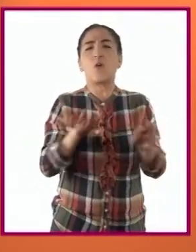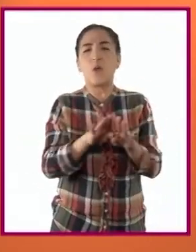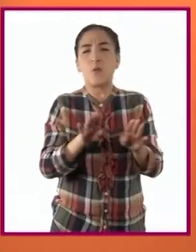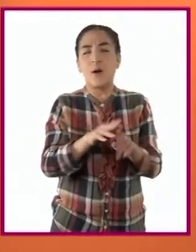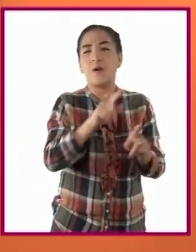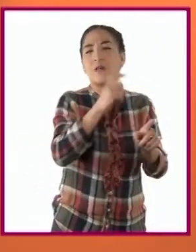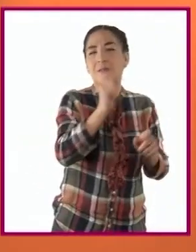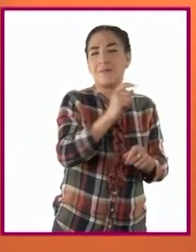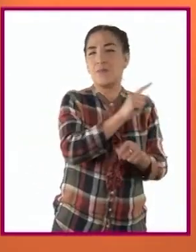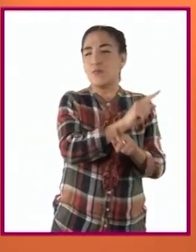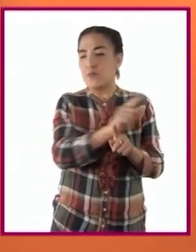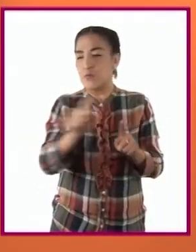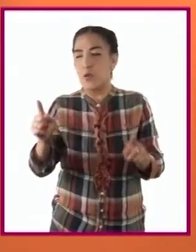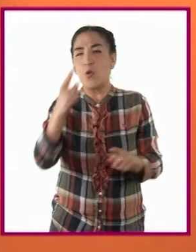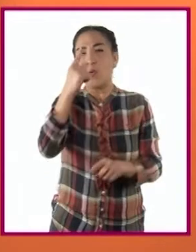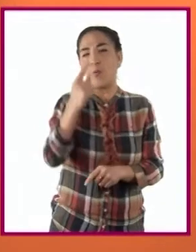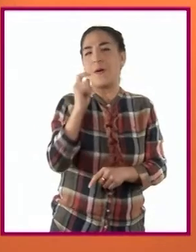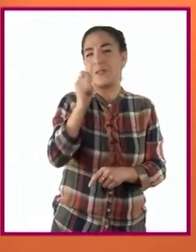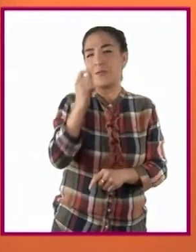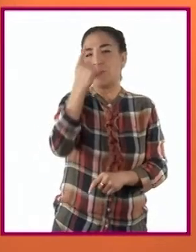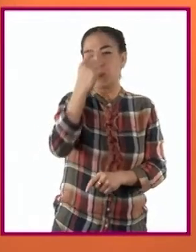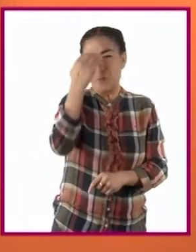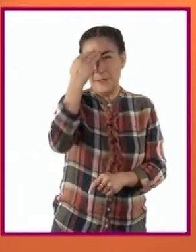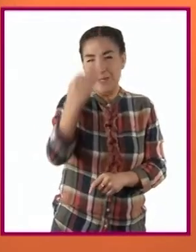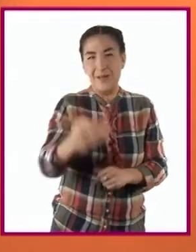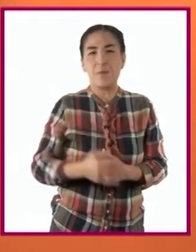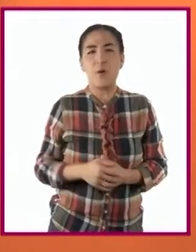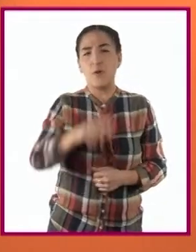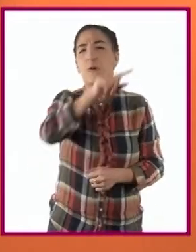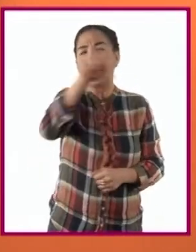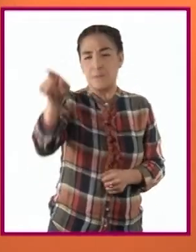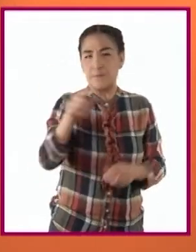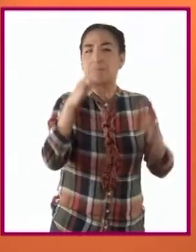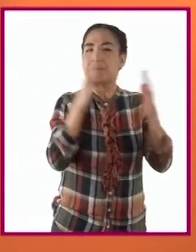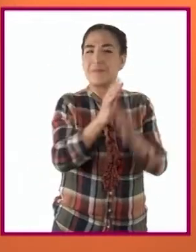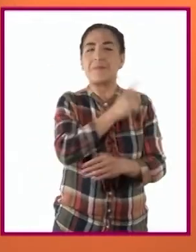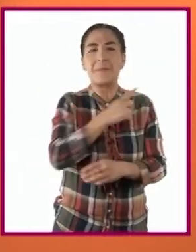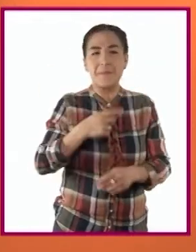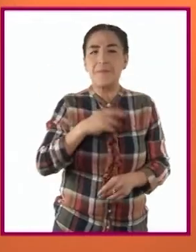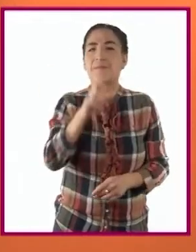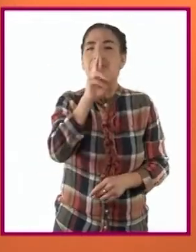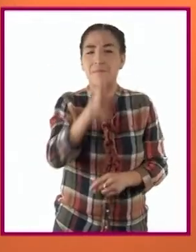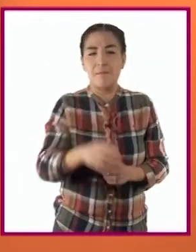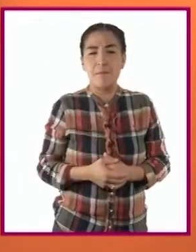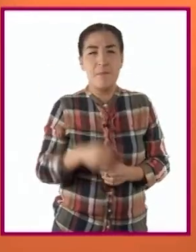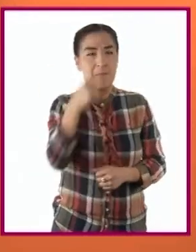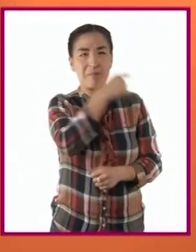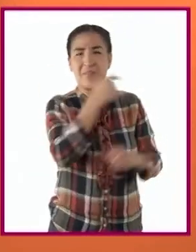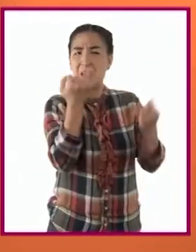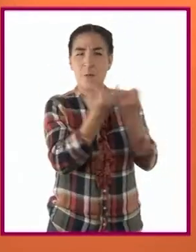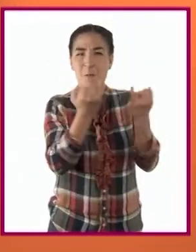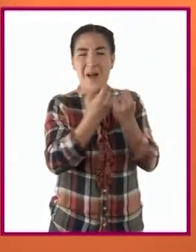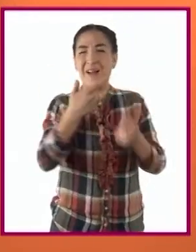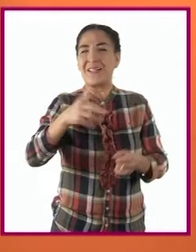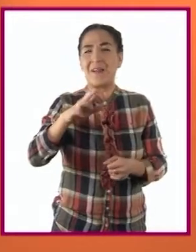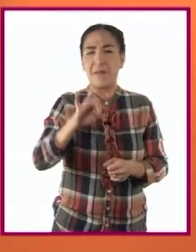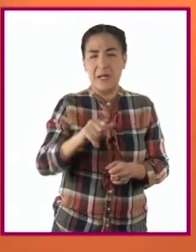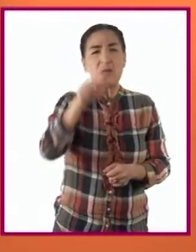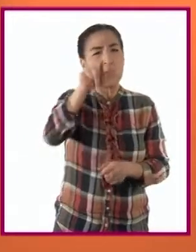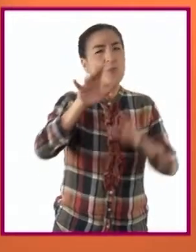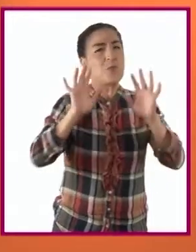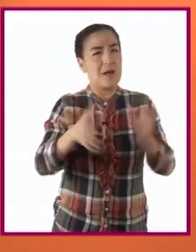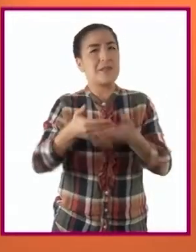periodo de tiempo. Allá en casa, contesten. ¿Han visto este tipo de gráficas?